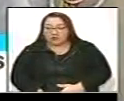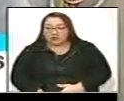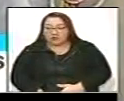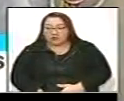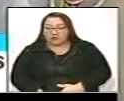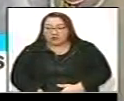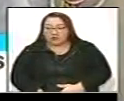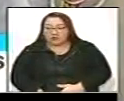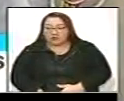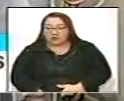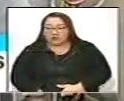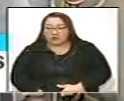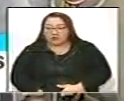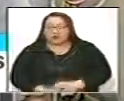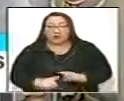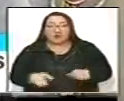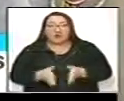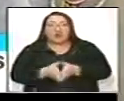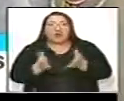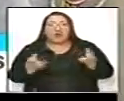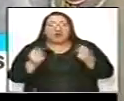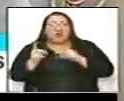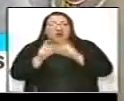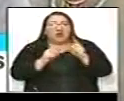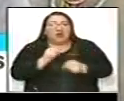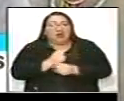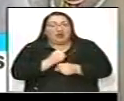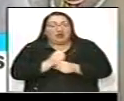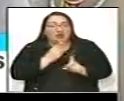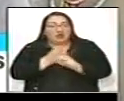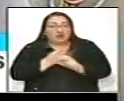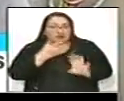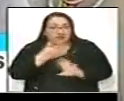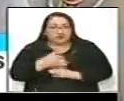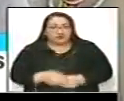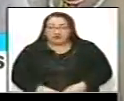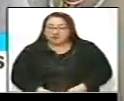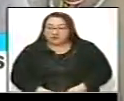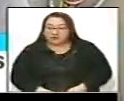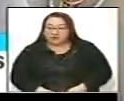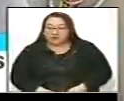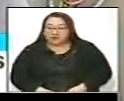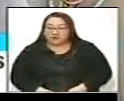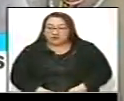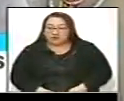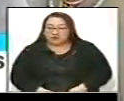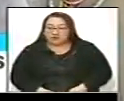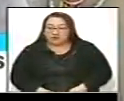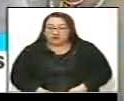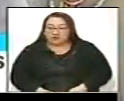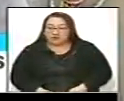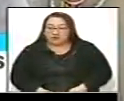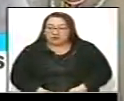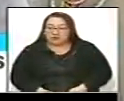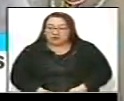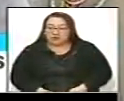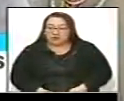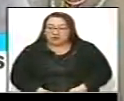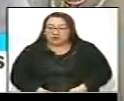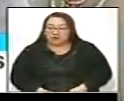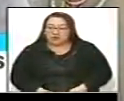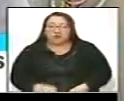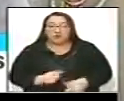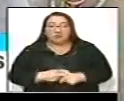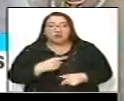abre como interrogantes y como tareas hacia adelante para quienes estamos de alguna manera concernidos por